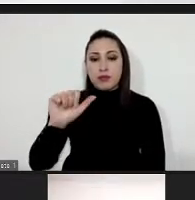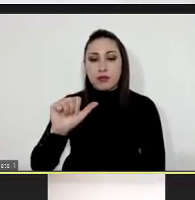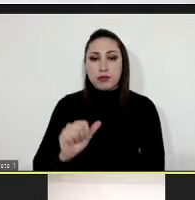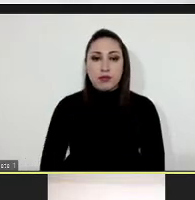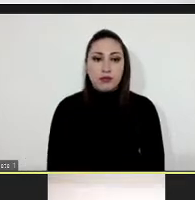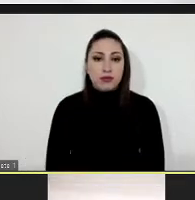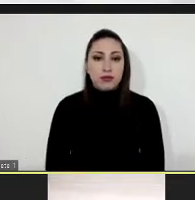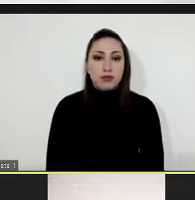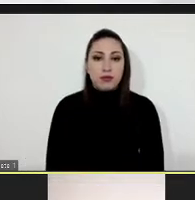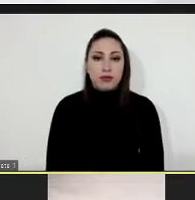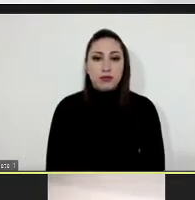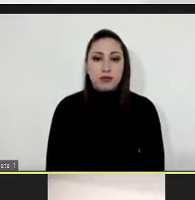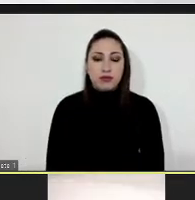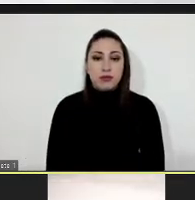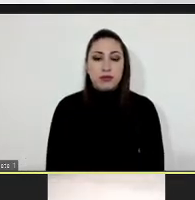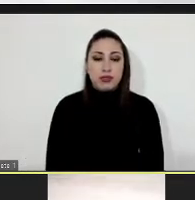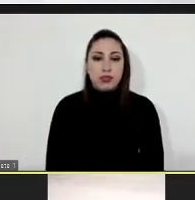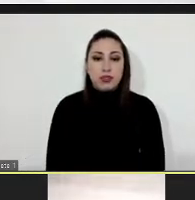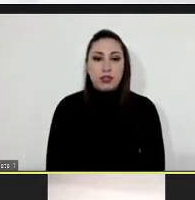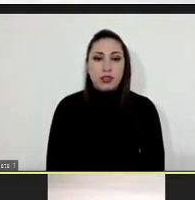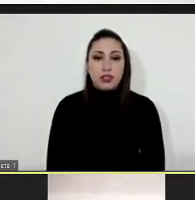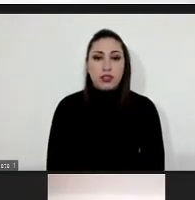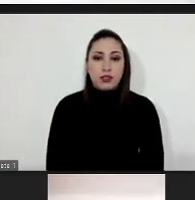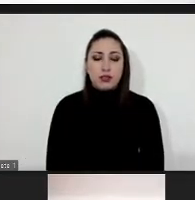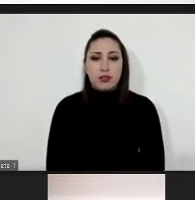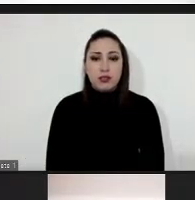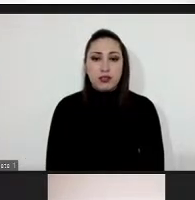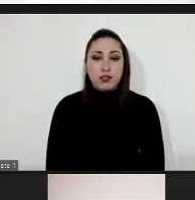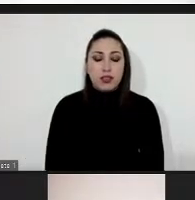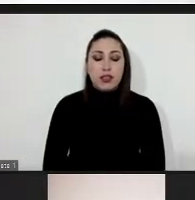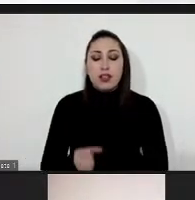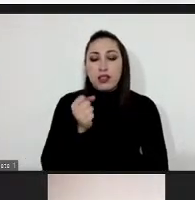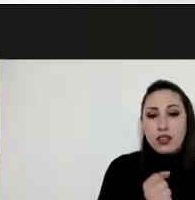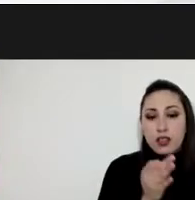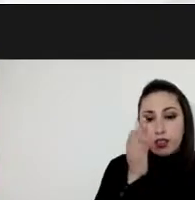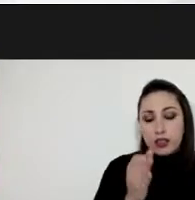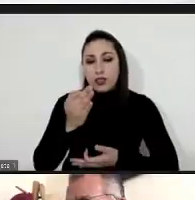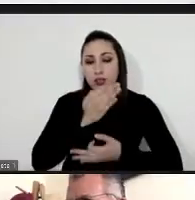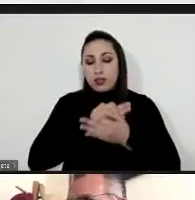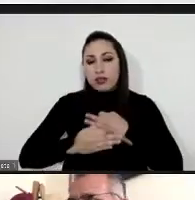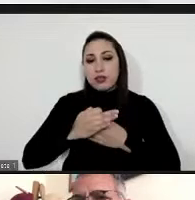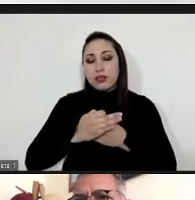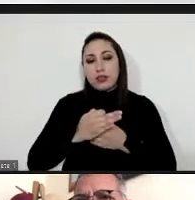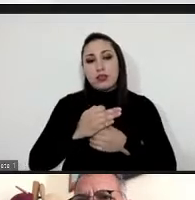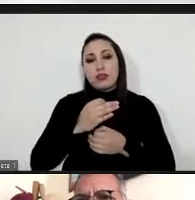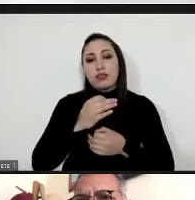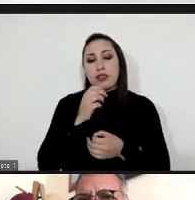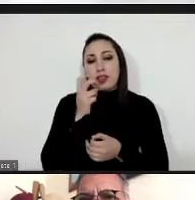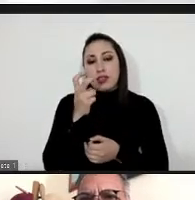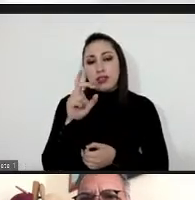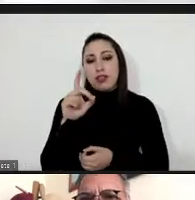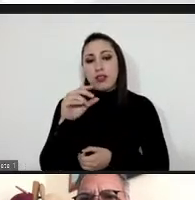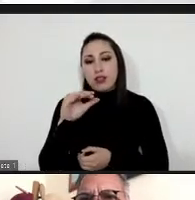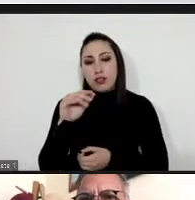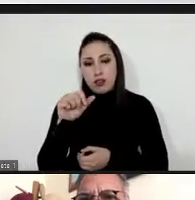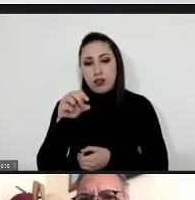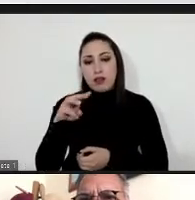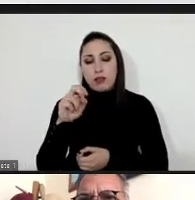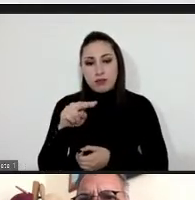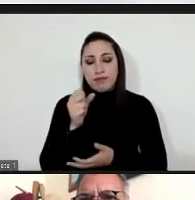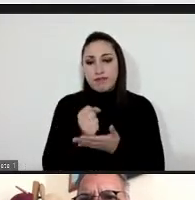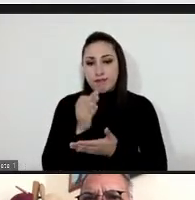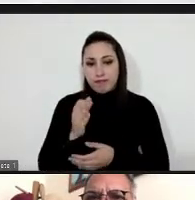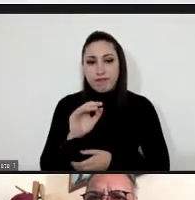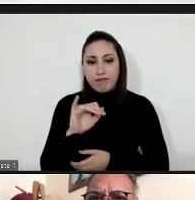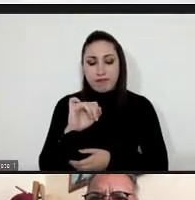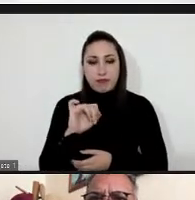Isabel Guadarrama, a favor. Aprobado por unanimidad, diputada presidenta. Gracias, diputada. Se aprueba el proyecto de dictamen